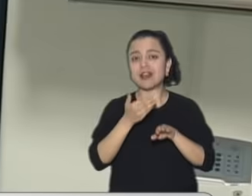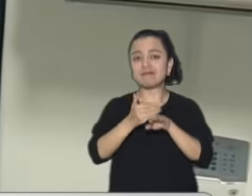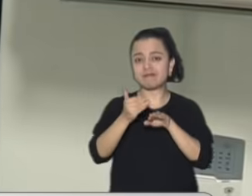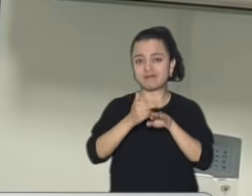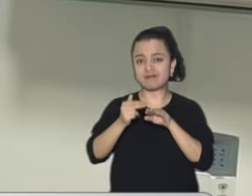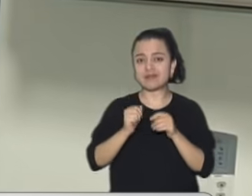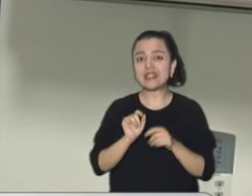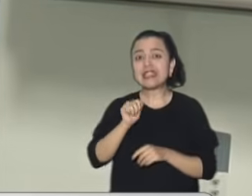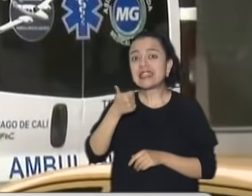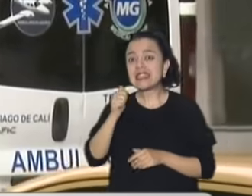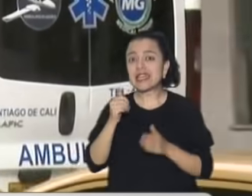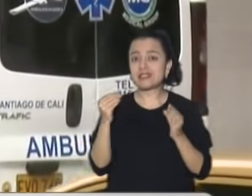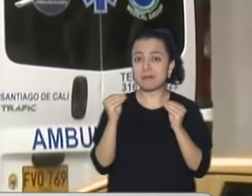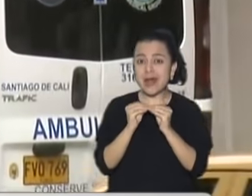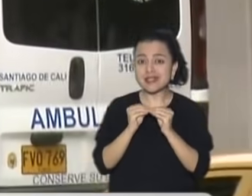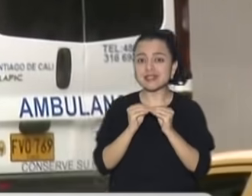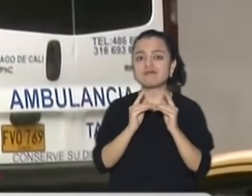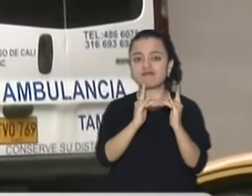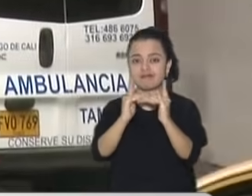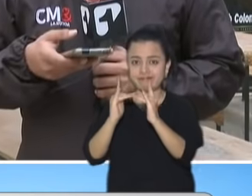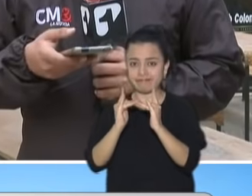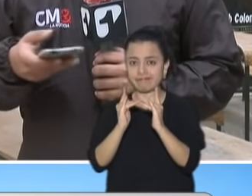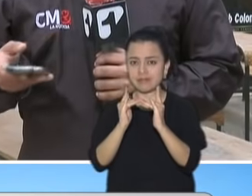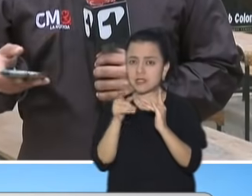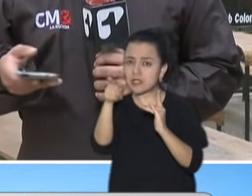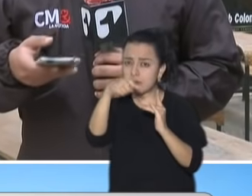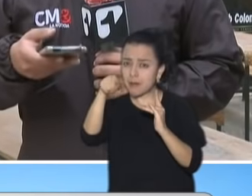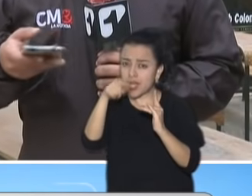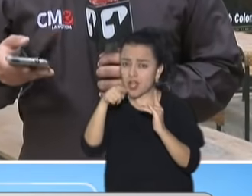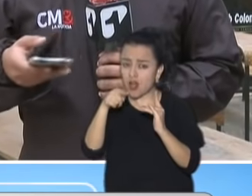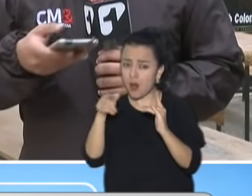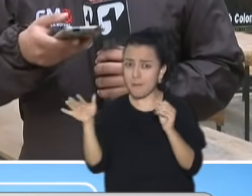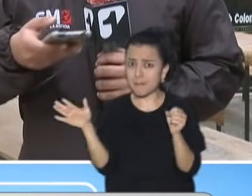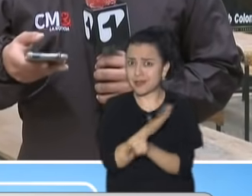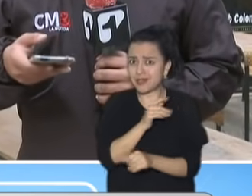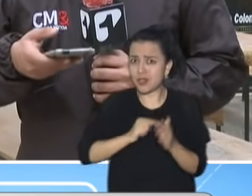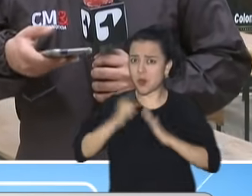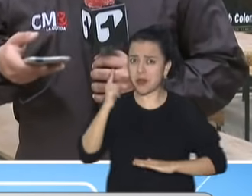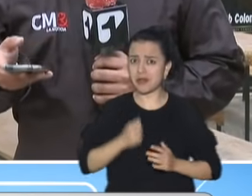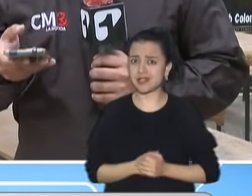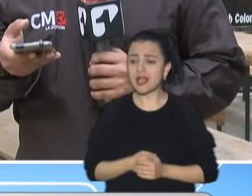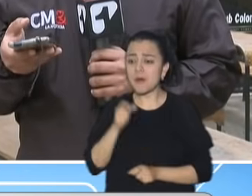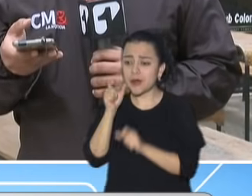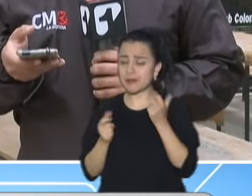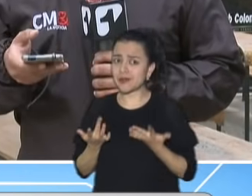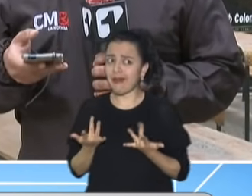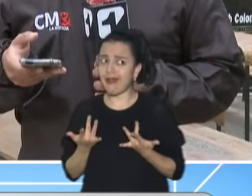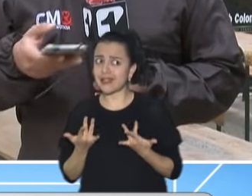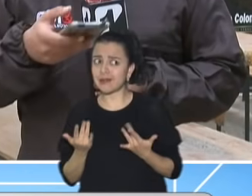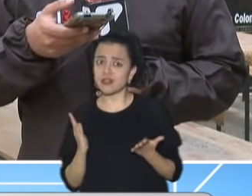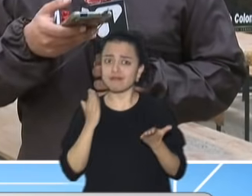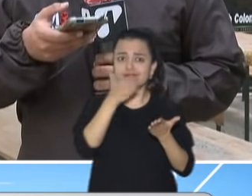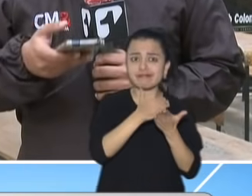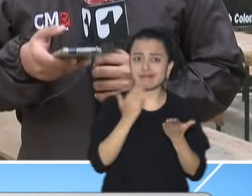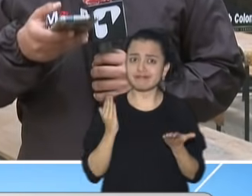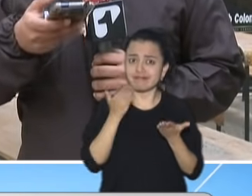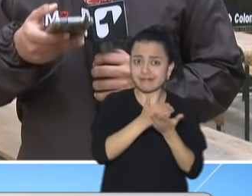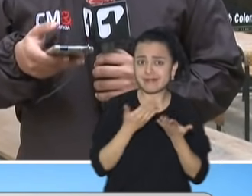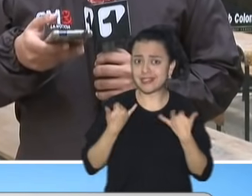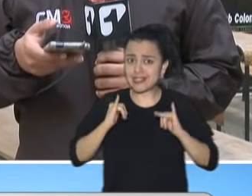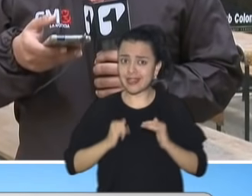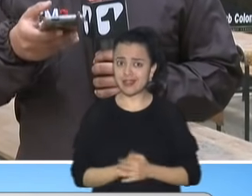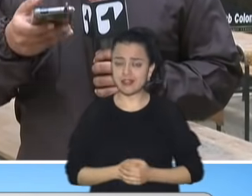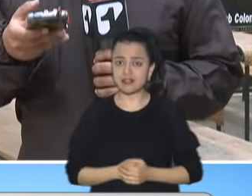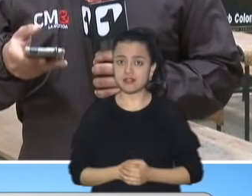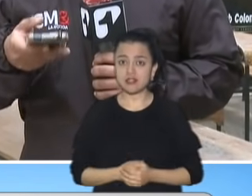camas, pero lo que dicen las autoridades de salud es que se ocupan de manera inmediata. La mayoría de los centros asistenciales no tienen